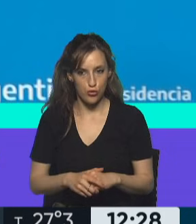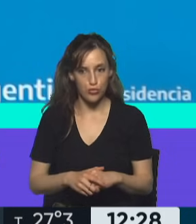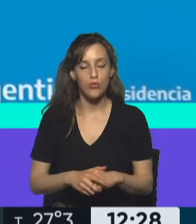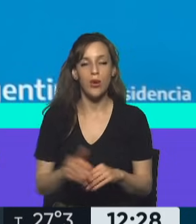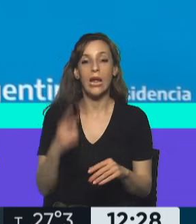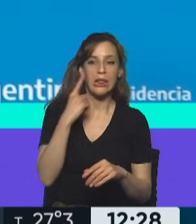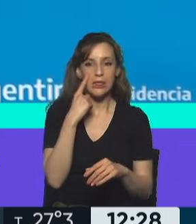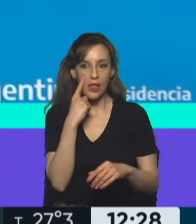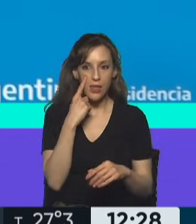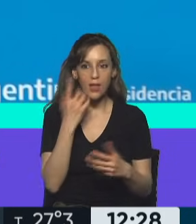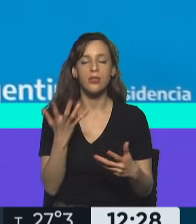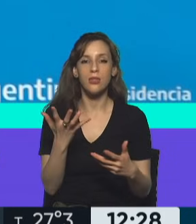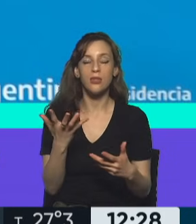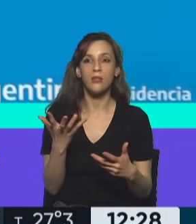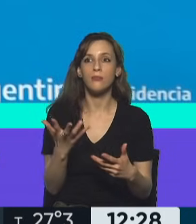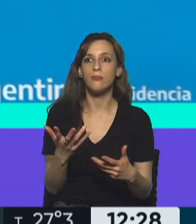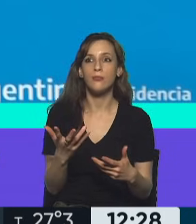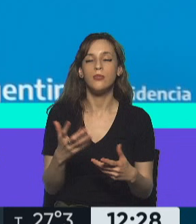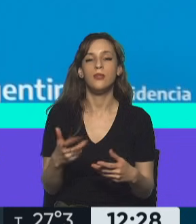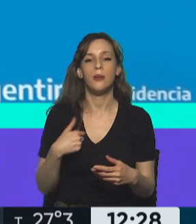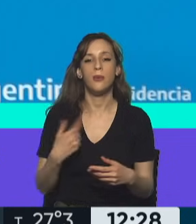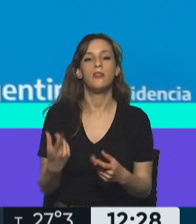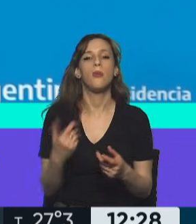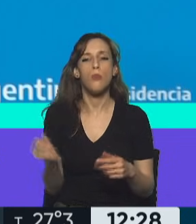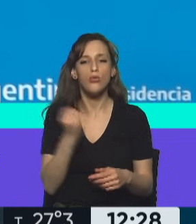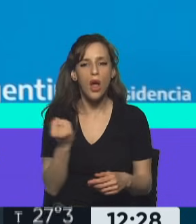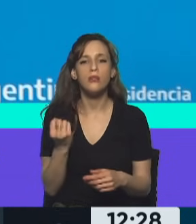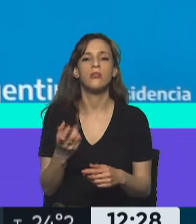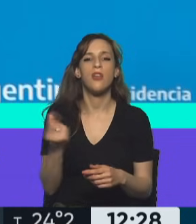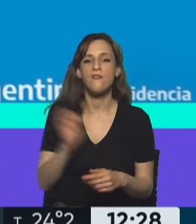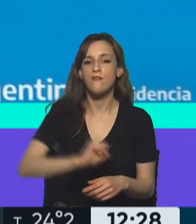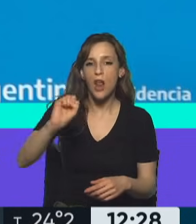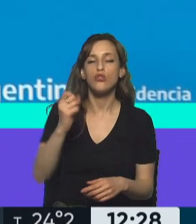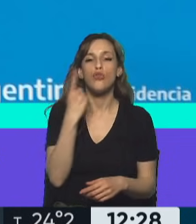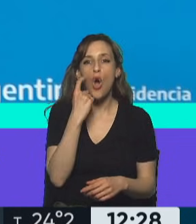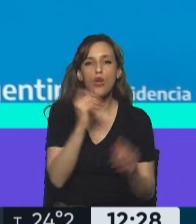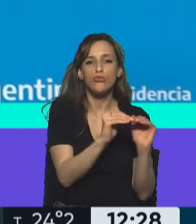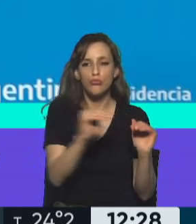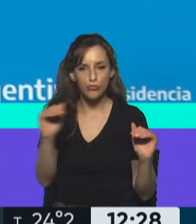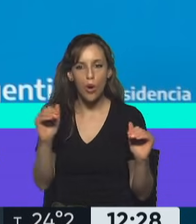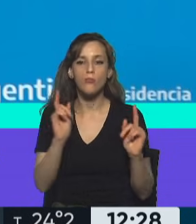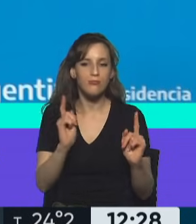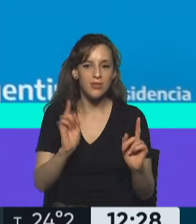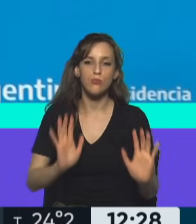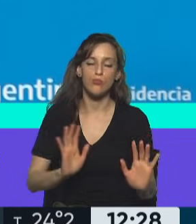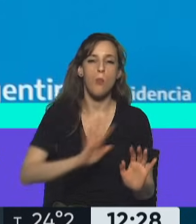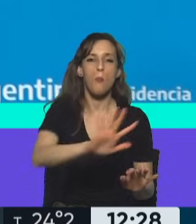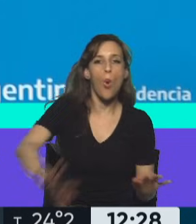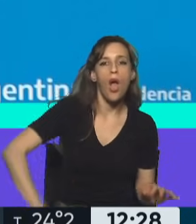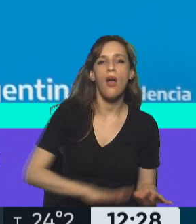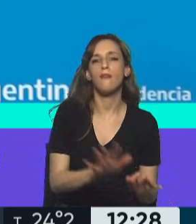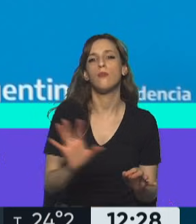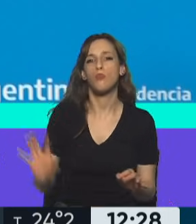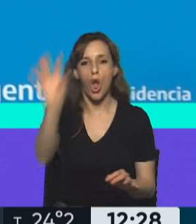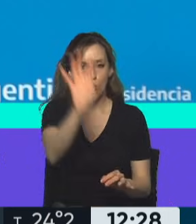a los precios cuidados y que se pueda controlar la inflación también allí en sus provincias, en sus pueblos, en sus localidades. Así que se están llevando